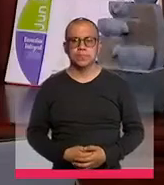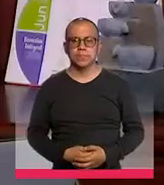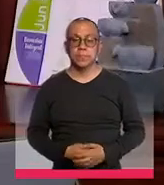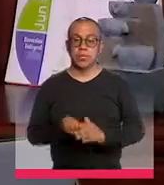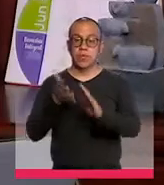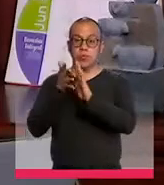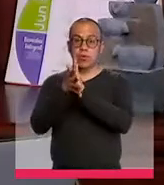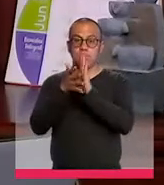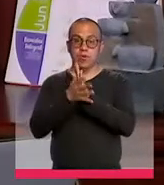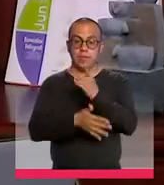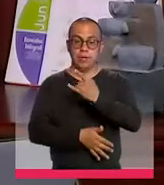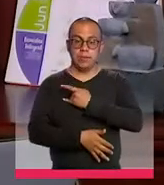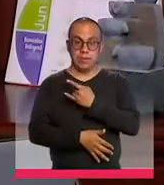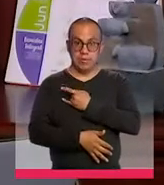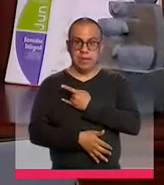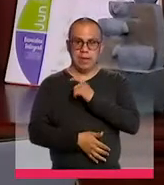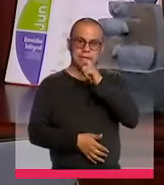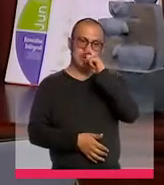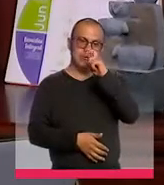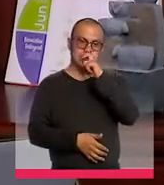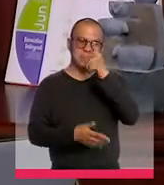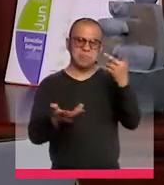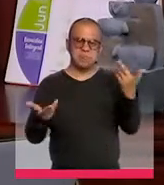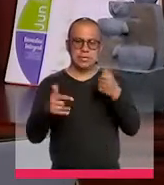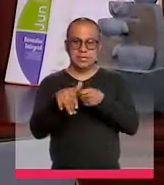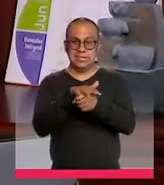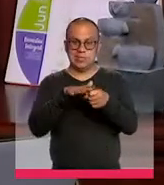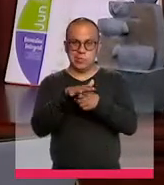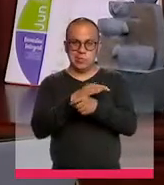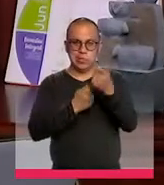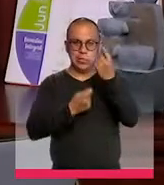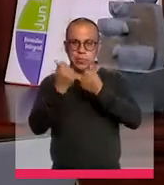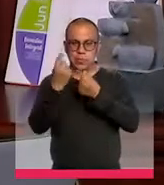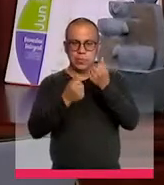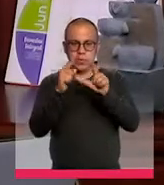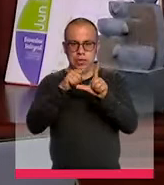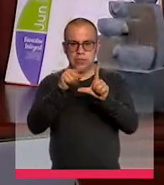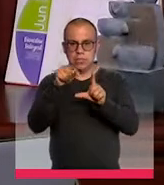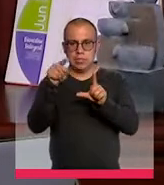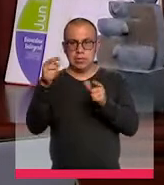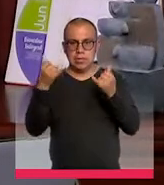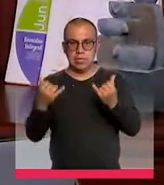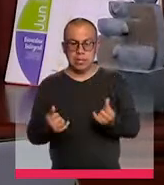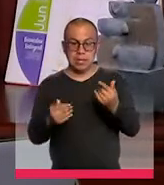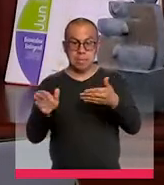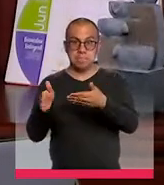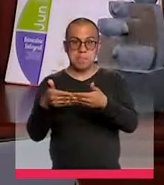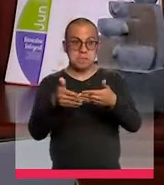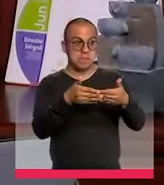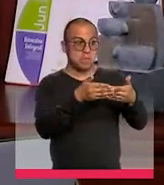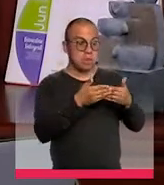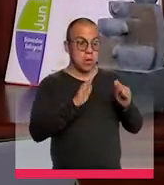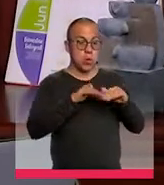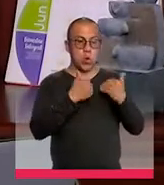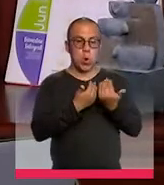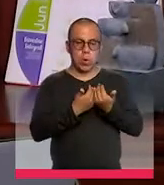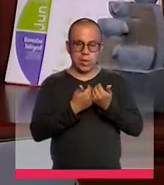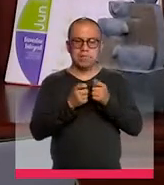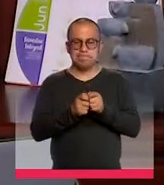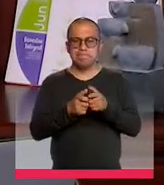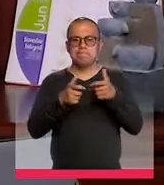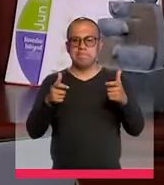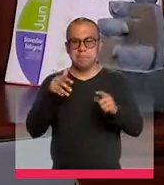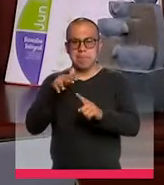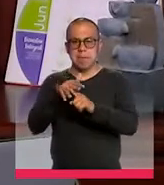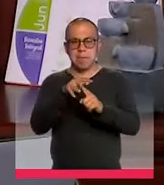Un informe de la Universidad Javeriana advierte que la crisis económica que ha generado la cuarentena y el cierre de los colegios podrían aumentar la